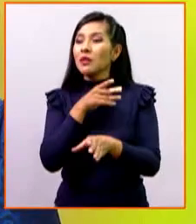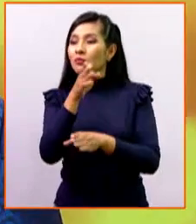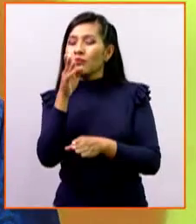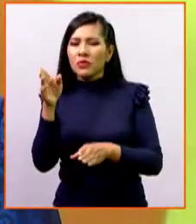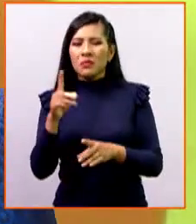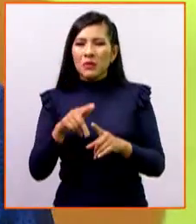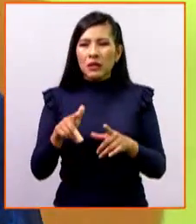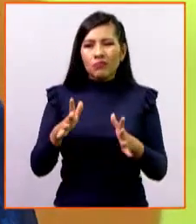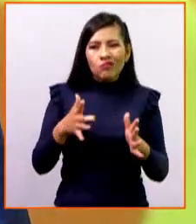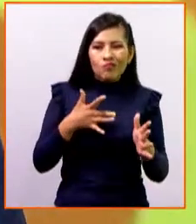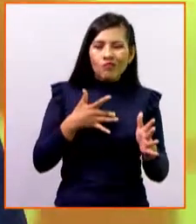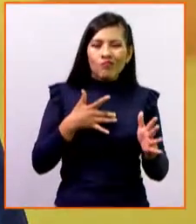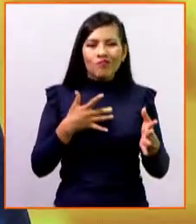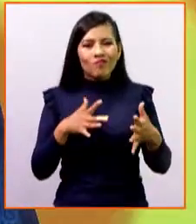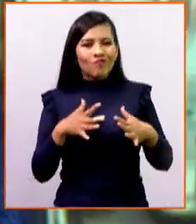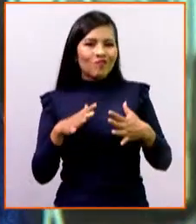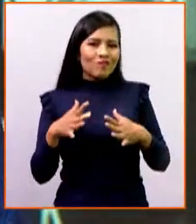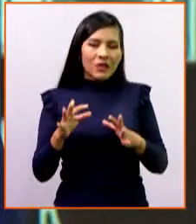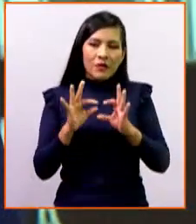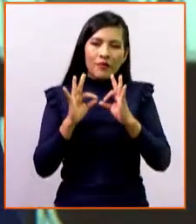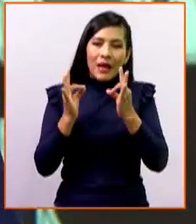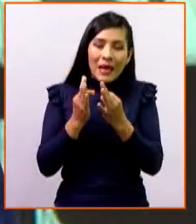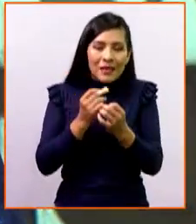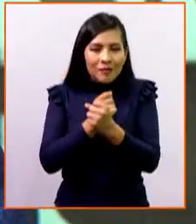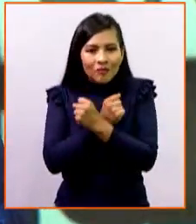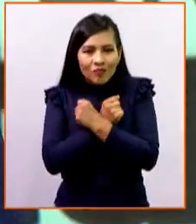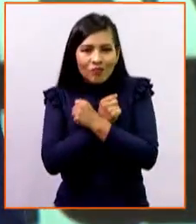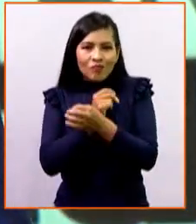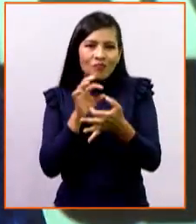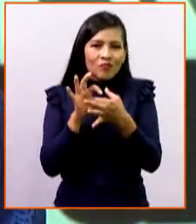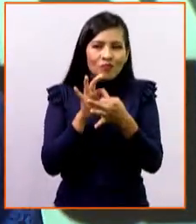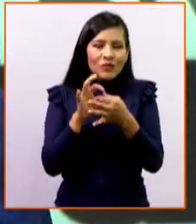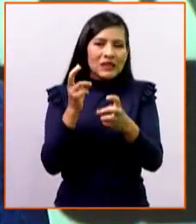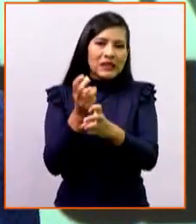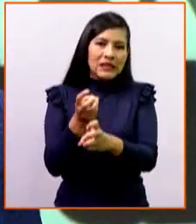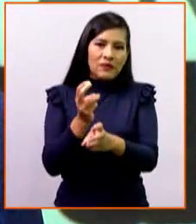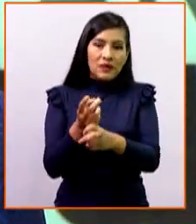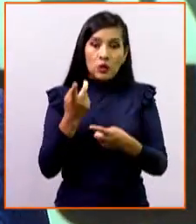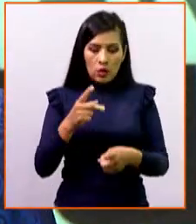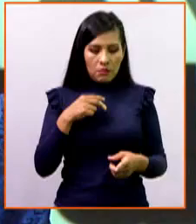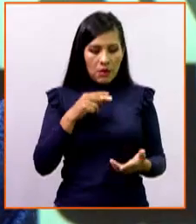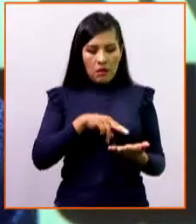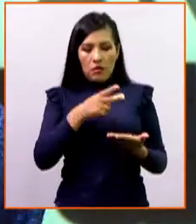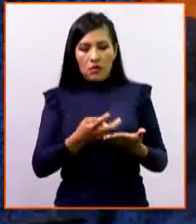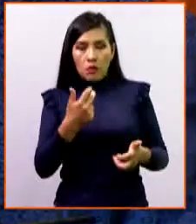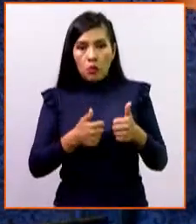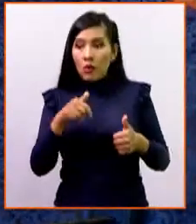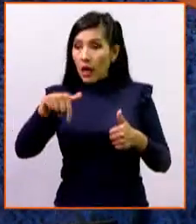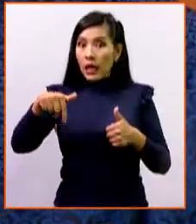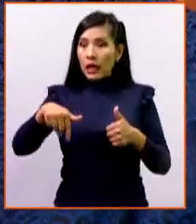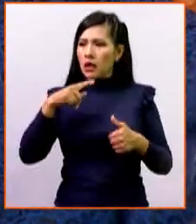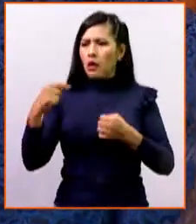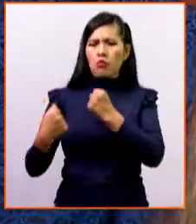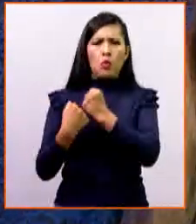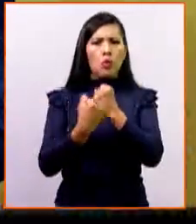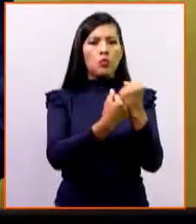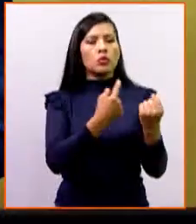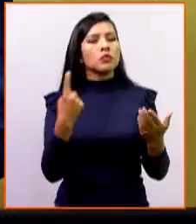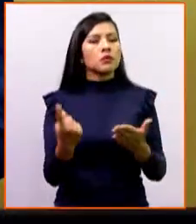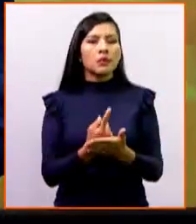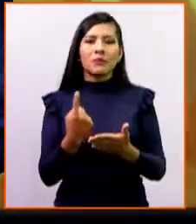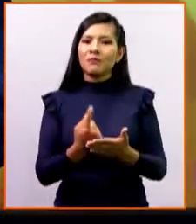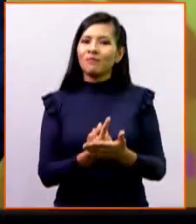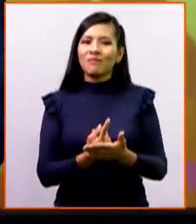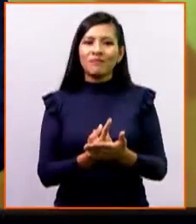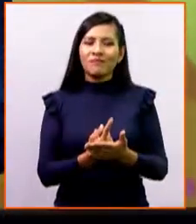no siempre se siente esa familia. Cuando uno cae, entonces están los compañeros y a cabeza de Jane para levantarte. ¿Cuánto tiempo